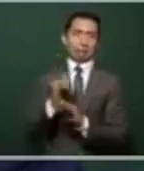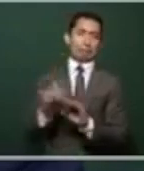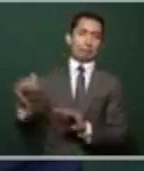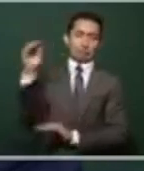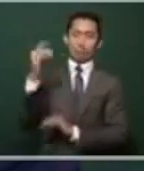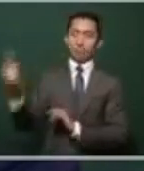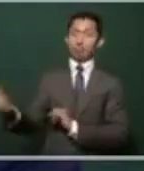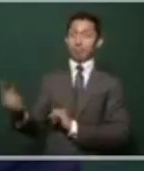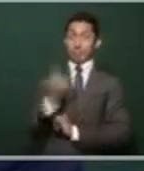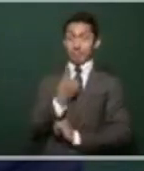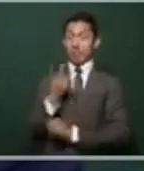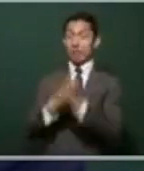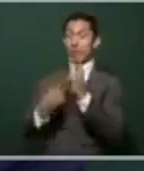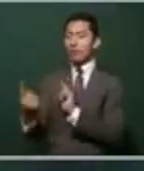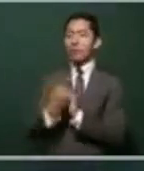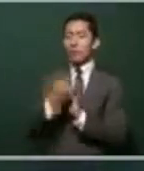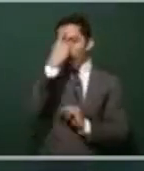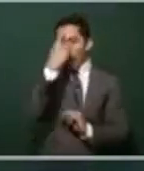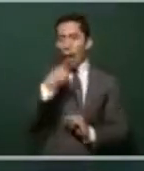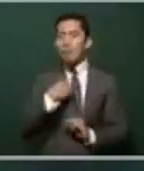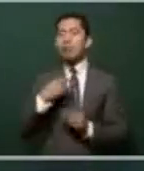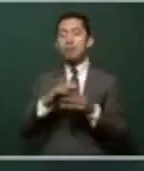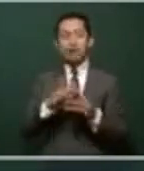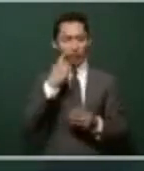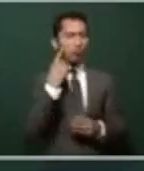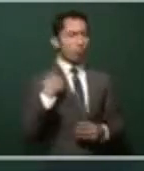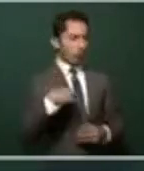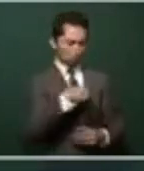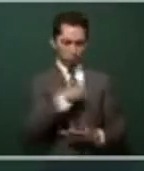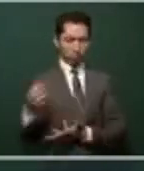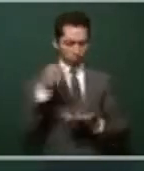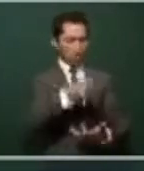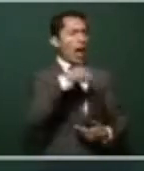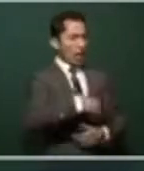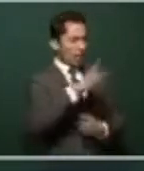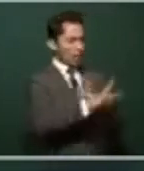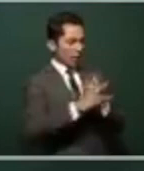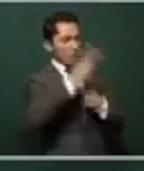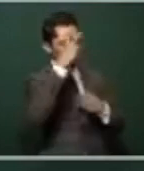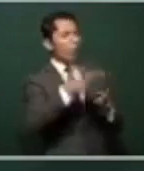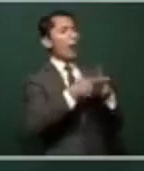para decirme que quieren invertir en México y que quieren